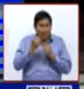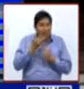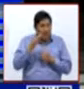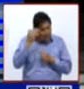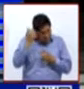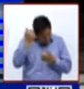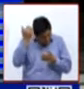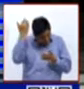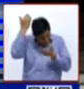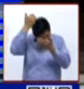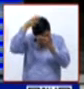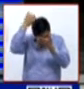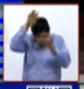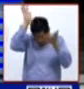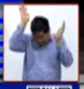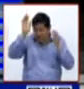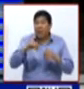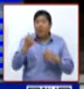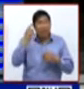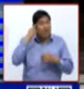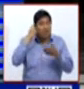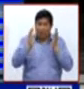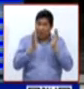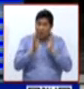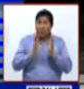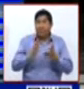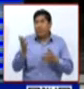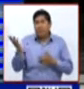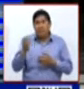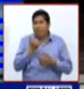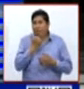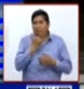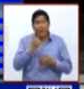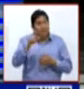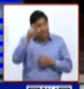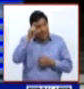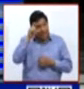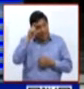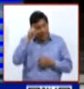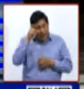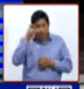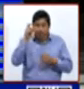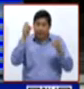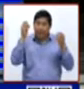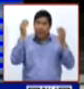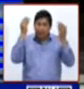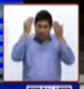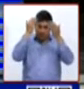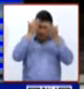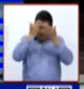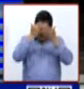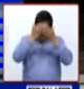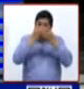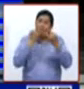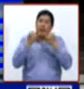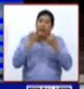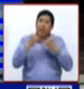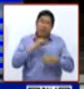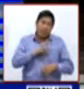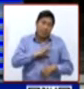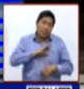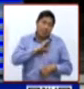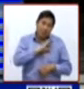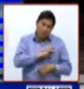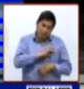cabeza. Bueno, otros, claro, otros también hablaban sobre que esta luna o este eclipse también daba datos para el